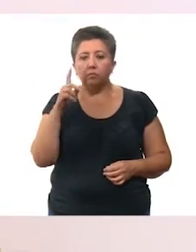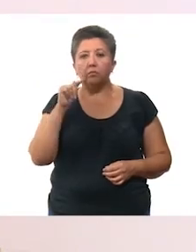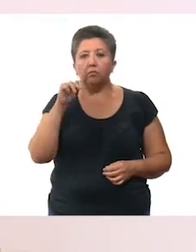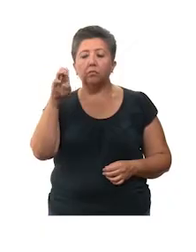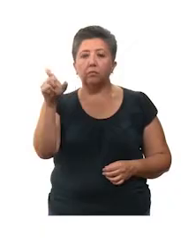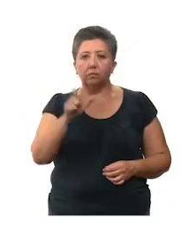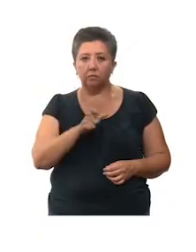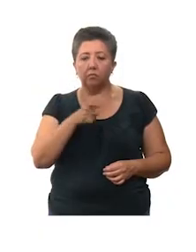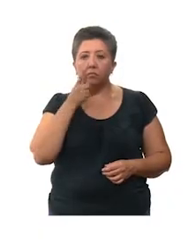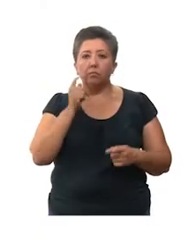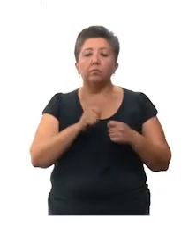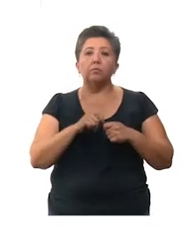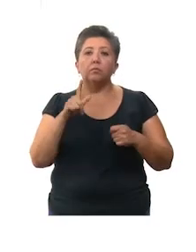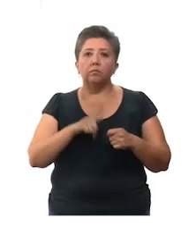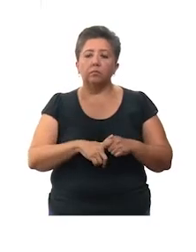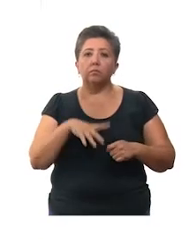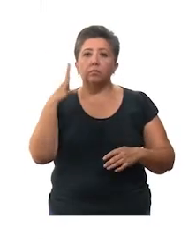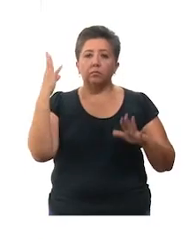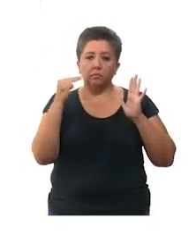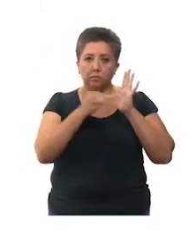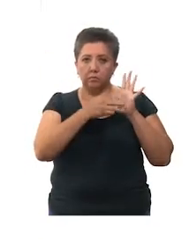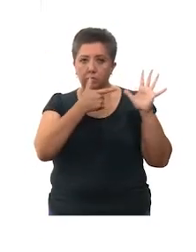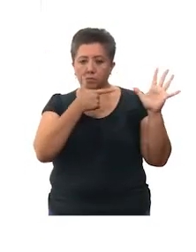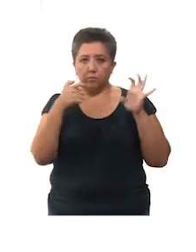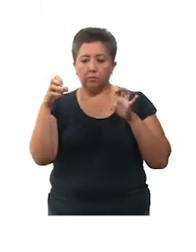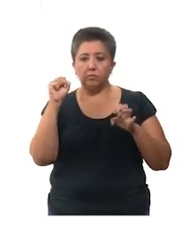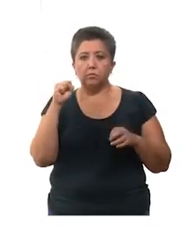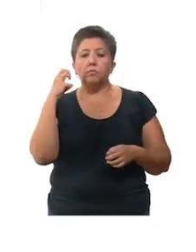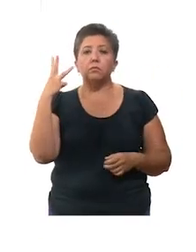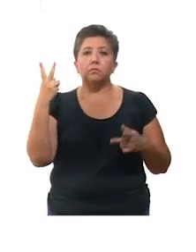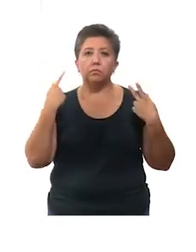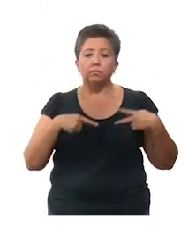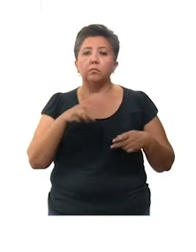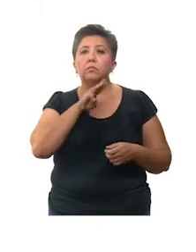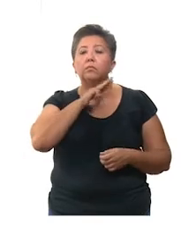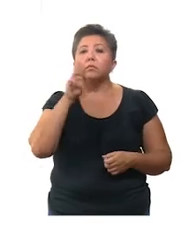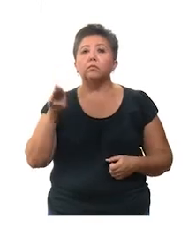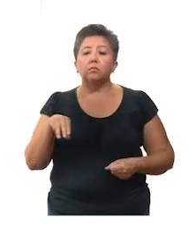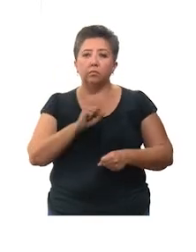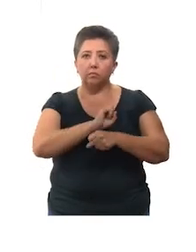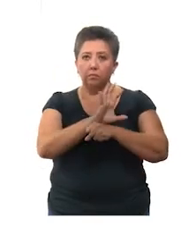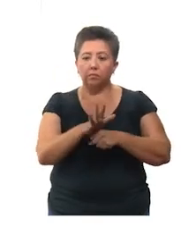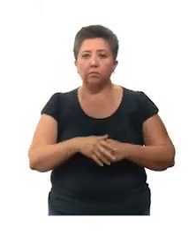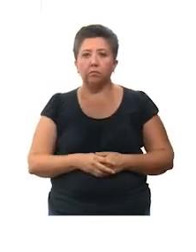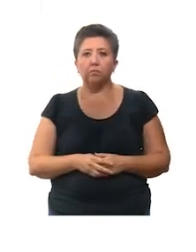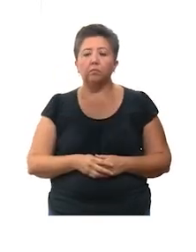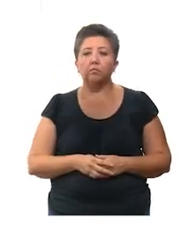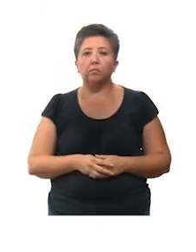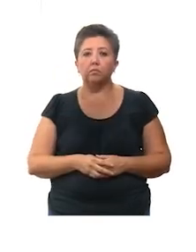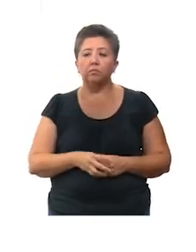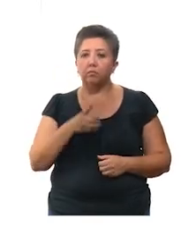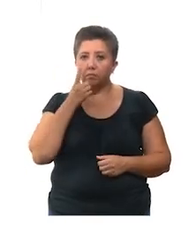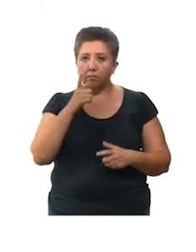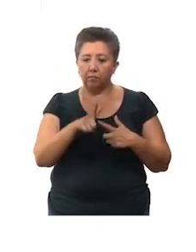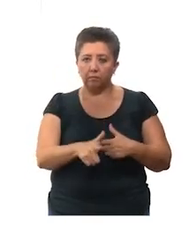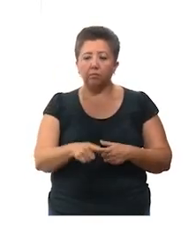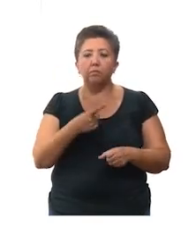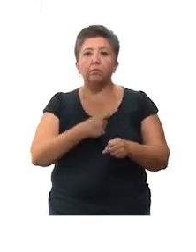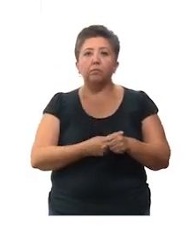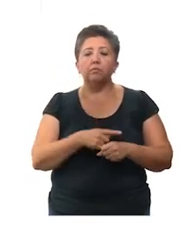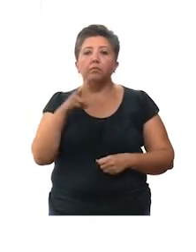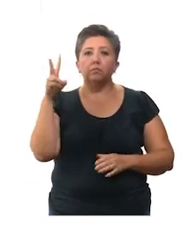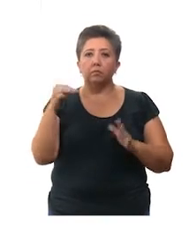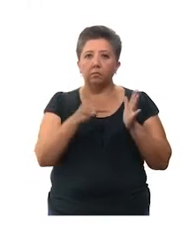en Temash. En total son 4.763 las personas fallecidas a causa del coronavirus. De los casos